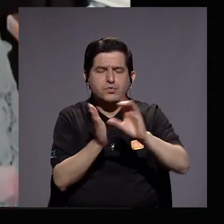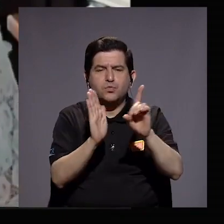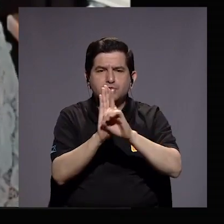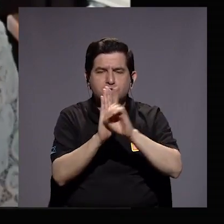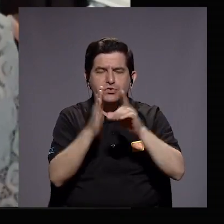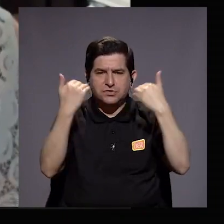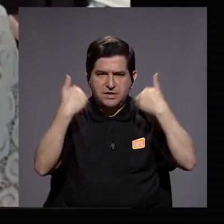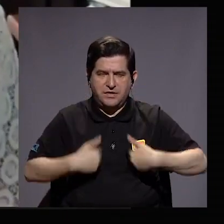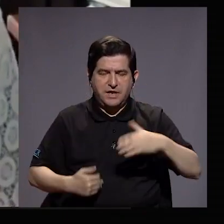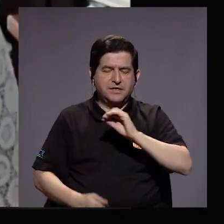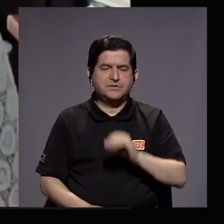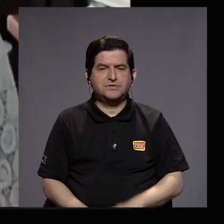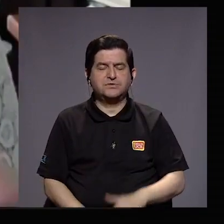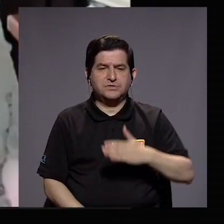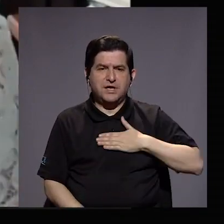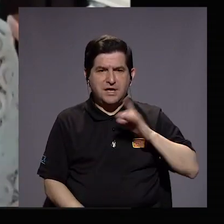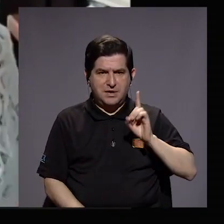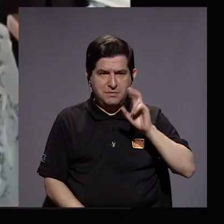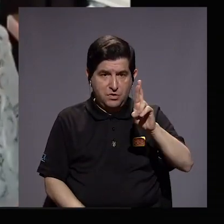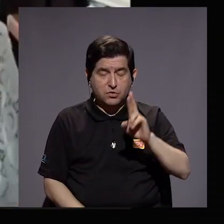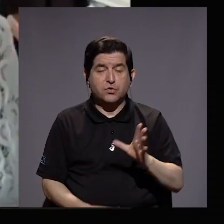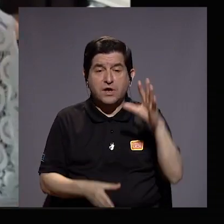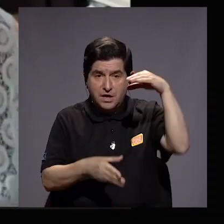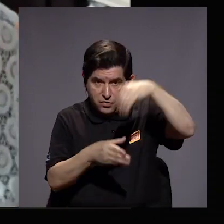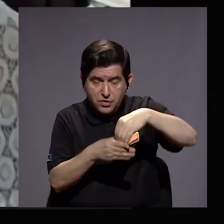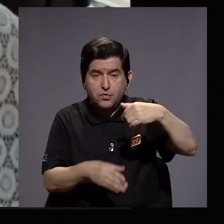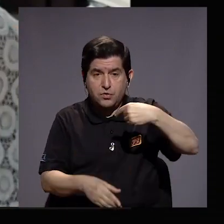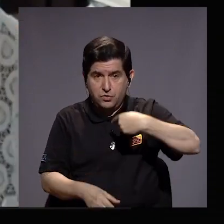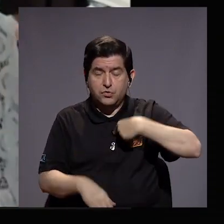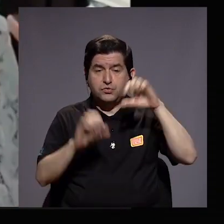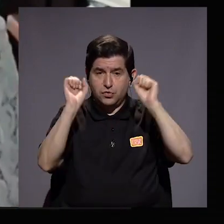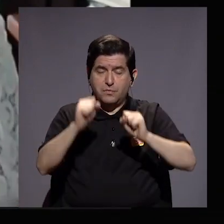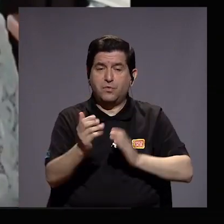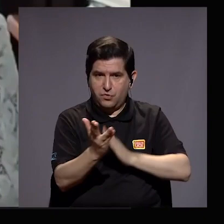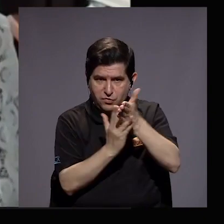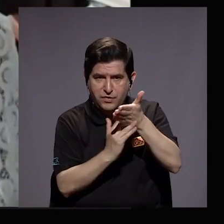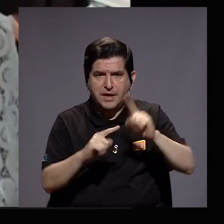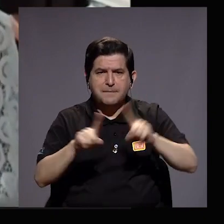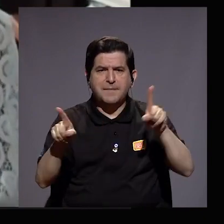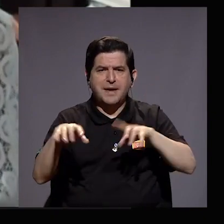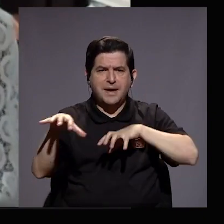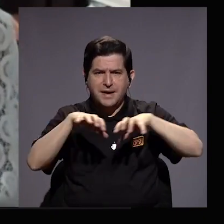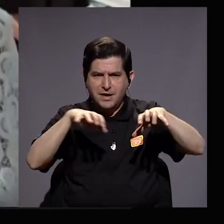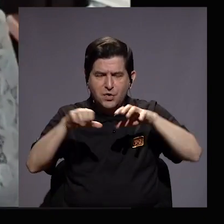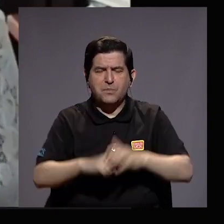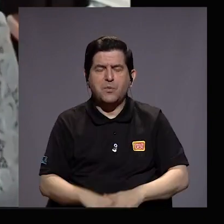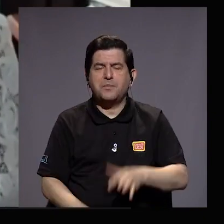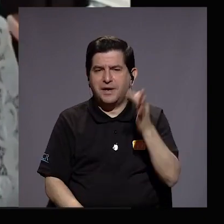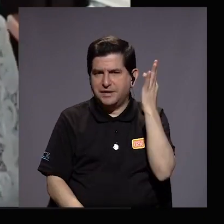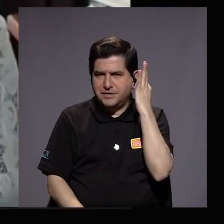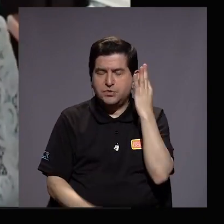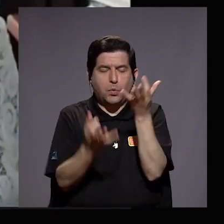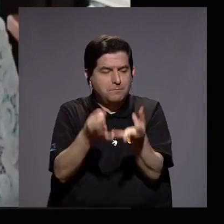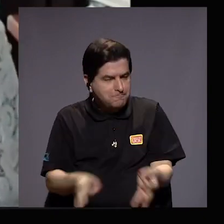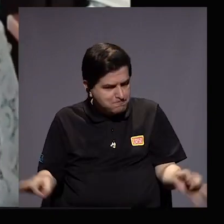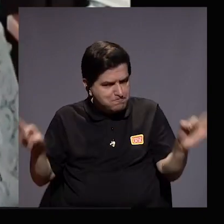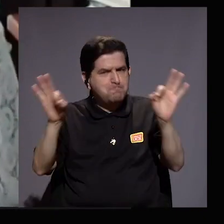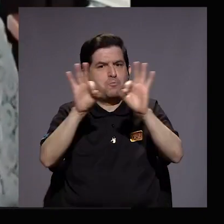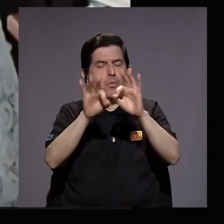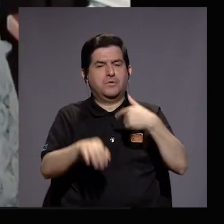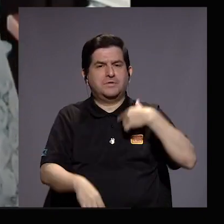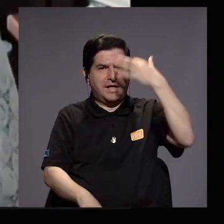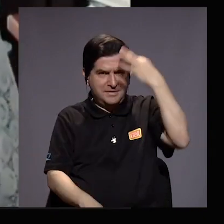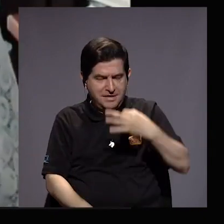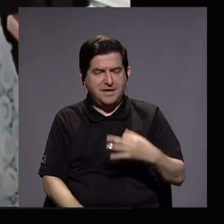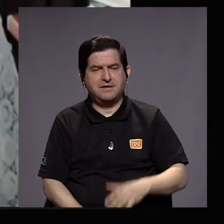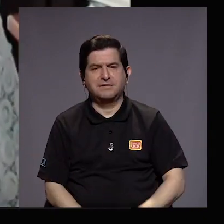motivos que se tomaron en cuenta para llevarme a eso. Pero hubo un movimiento femenino muy importante